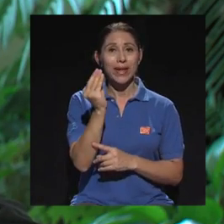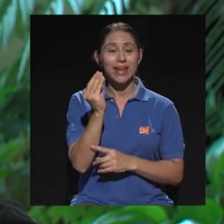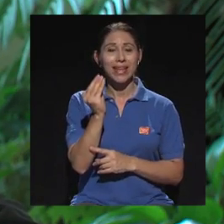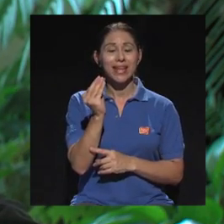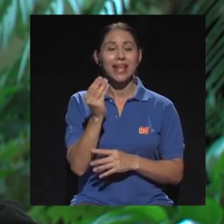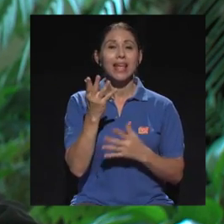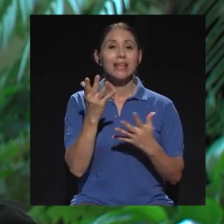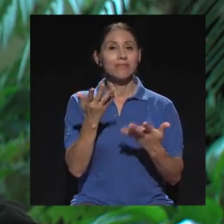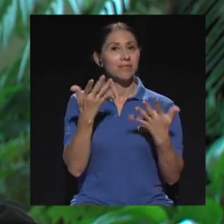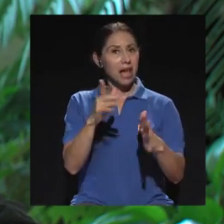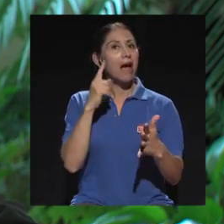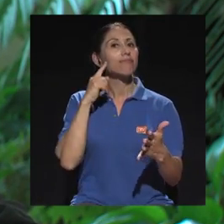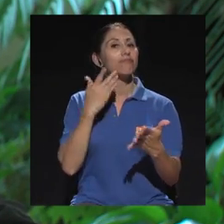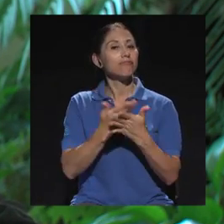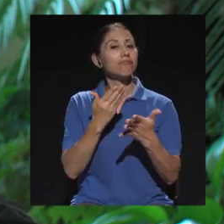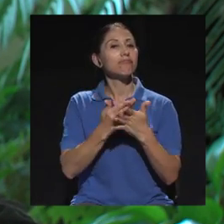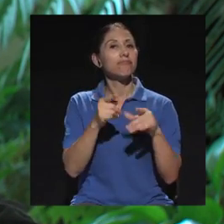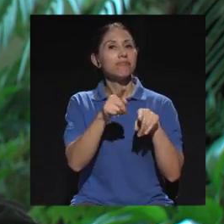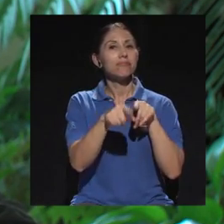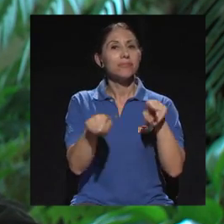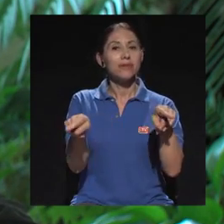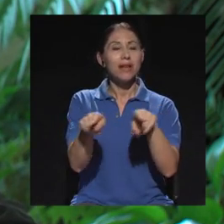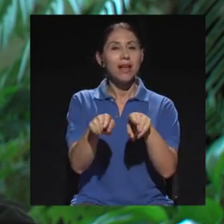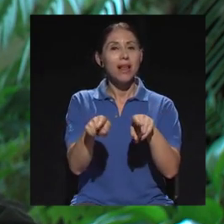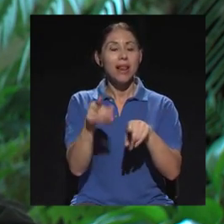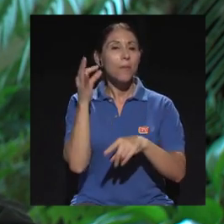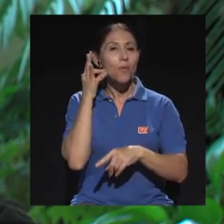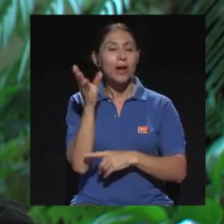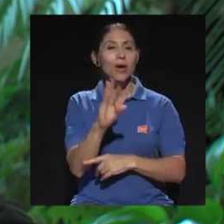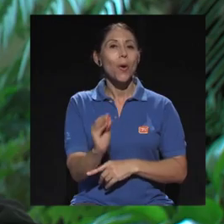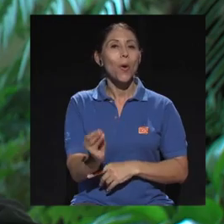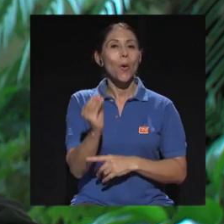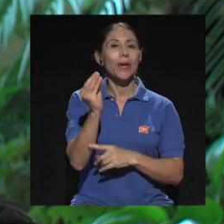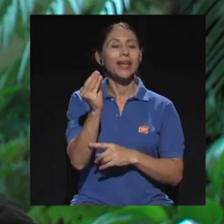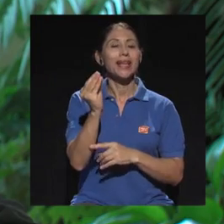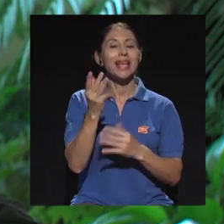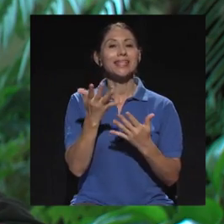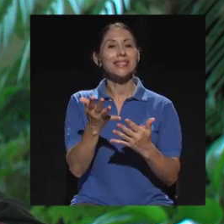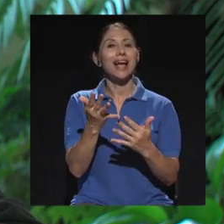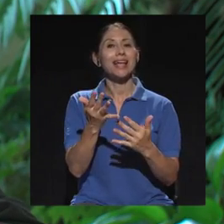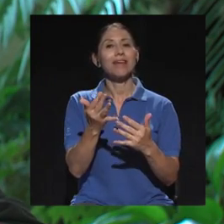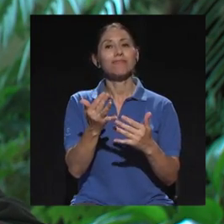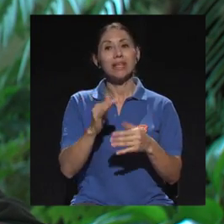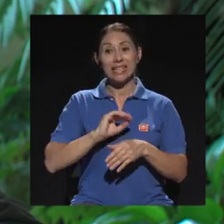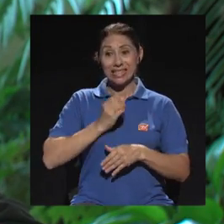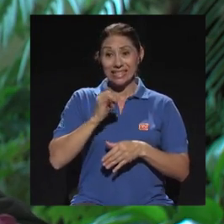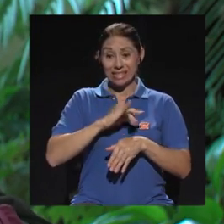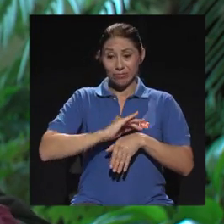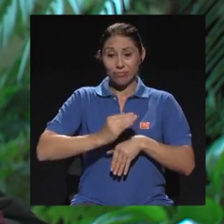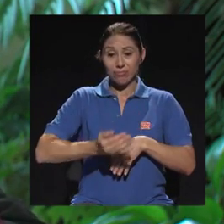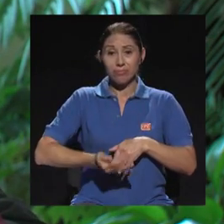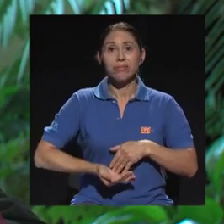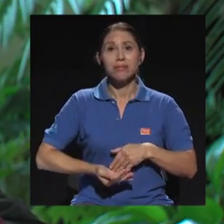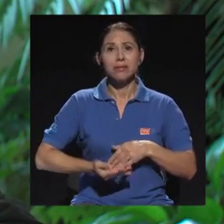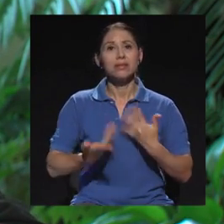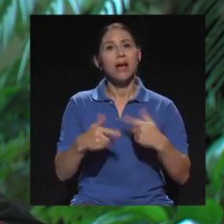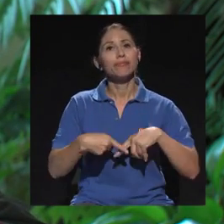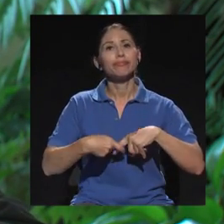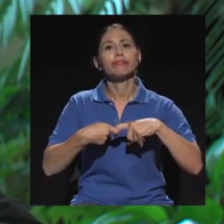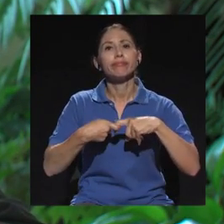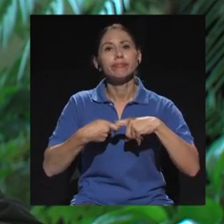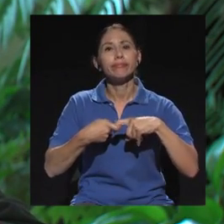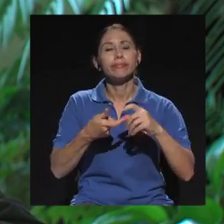más estadísticamente, según nuestra encuesta, se queda rezagada. Es decir, su proyecto de vida en el momento